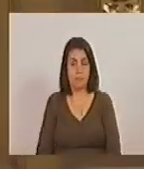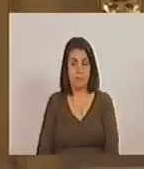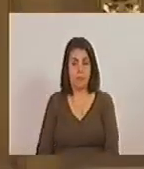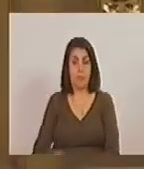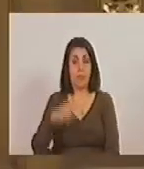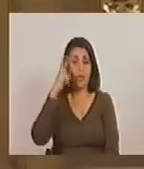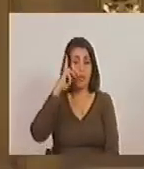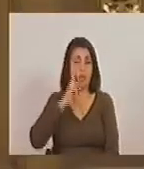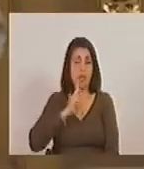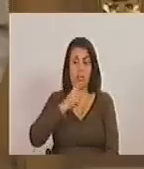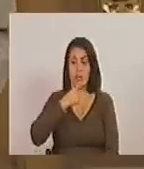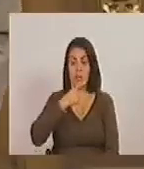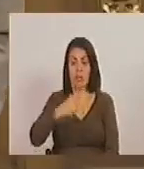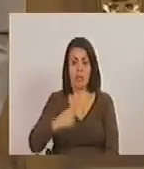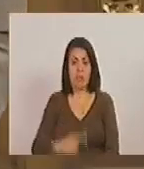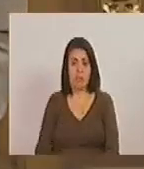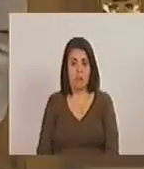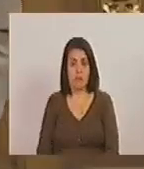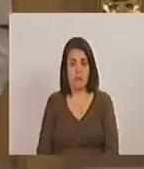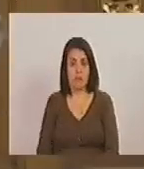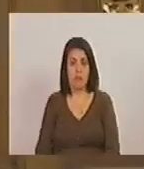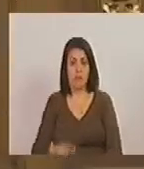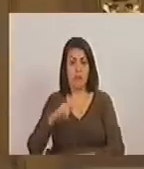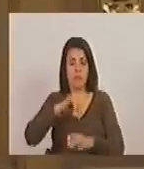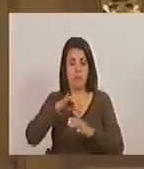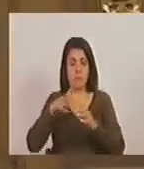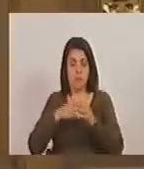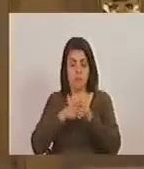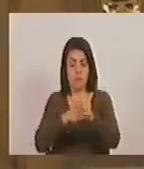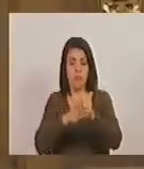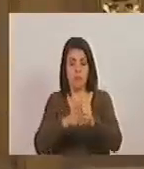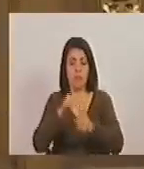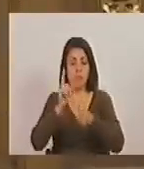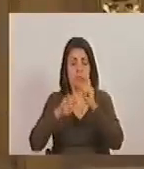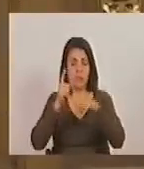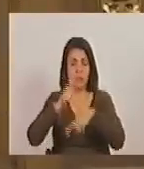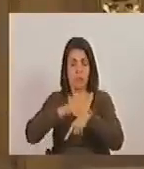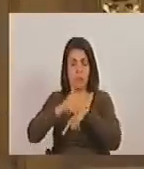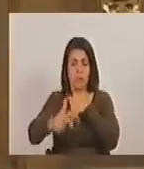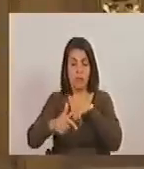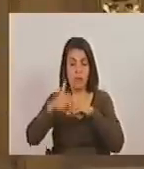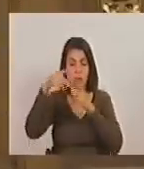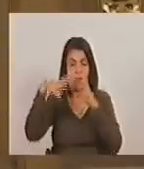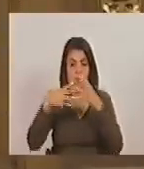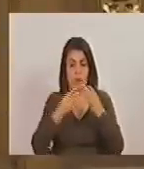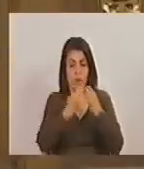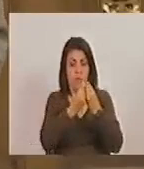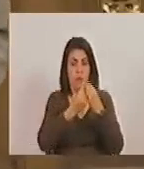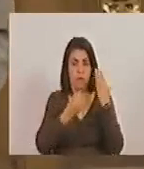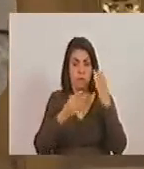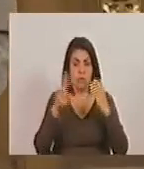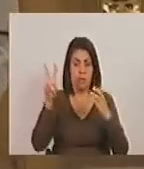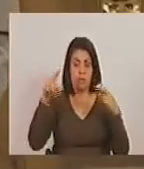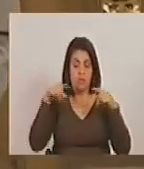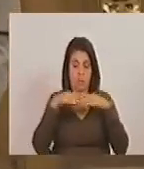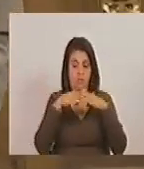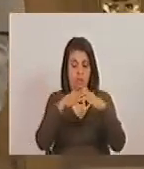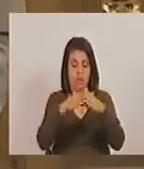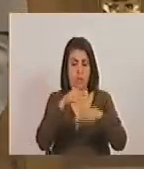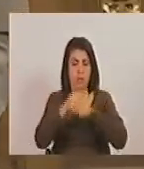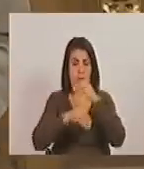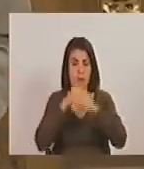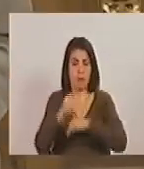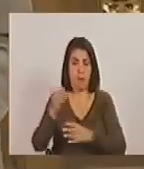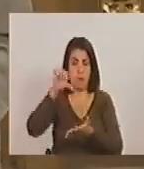Bolívar lo dijo, mi querido Ángel Rodríguez, en la Carta de Jamaica: si algún momento se unen Colombia y Venezuela, debería de hacerse